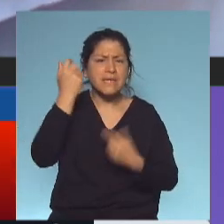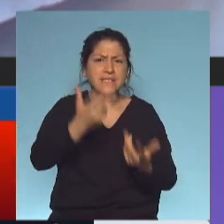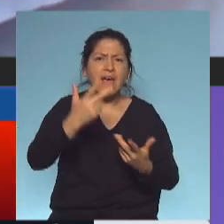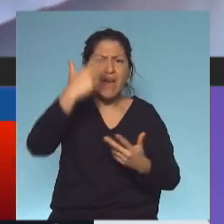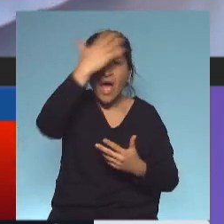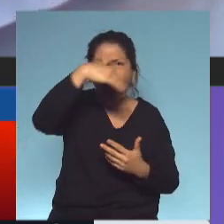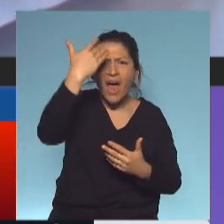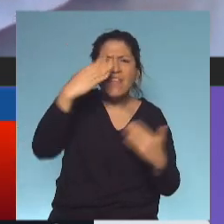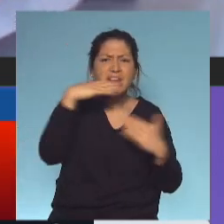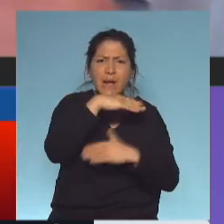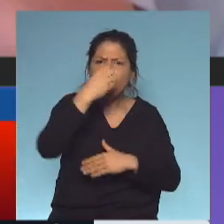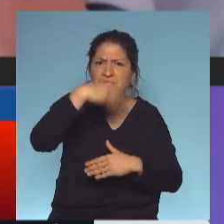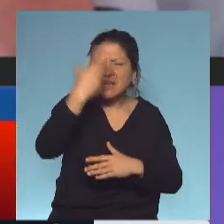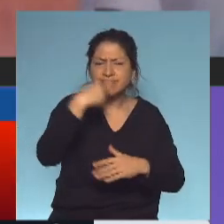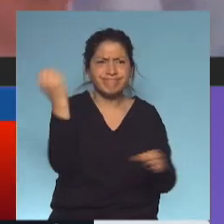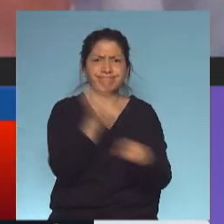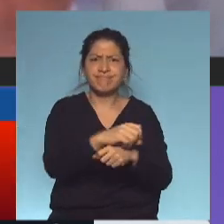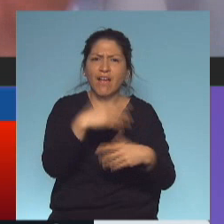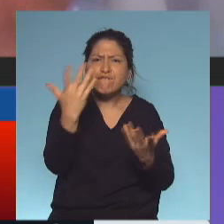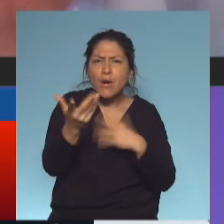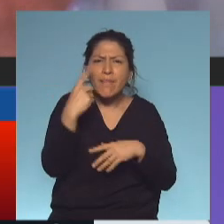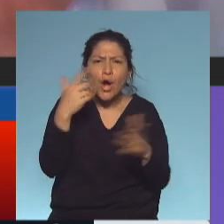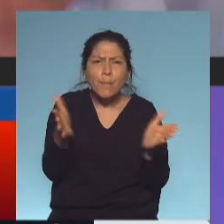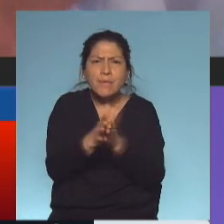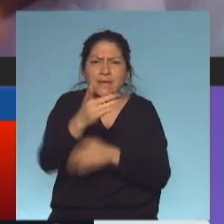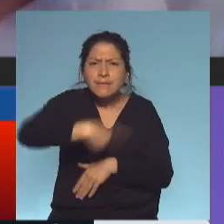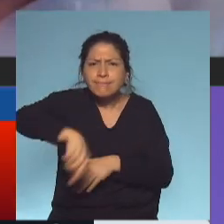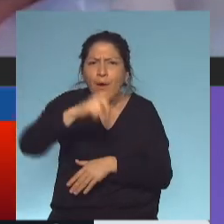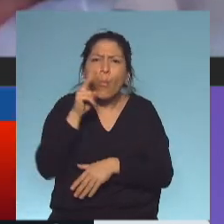oficial. O sea, en términos de convivencia interna, ¿cómo lo ves?